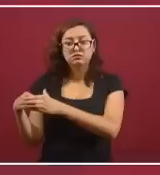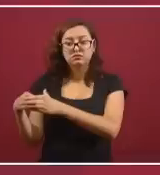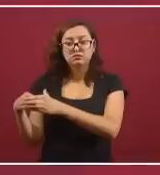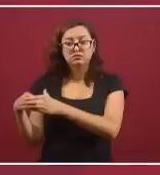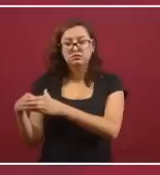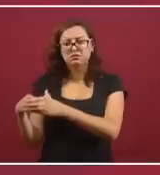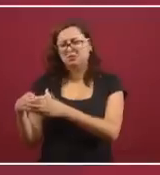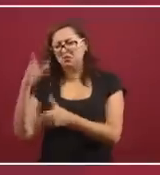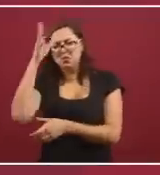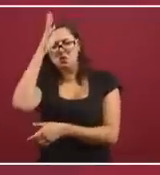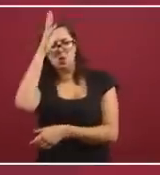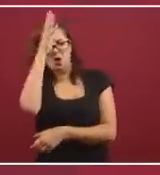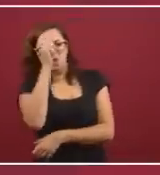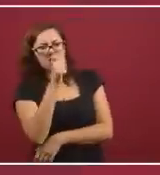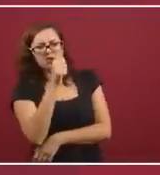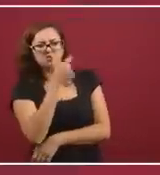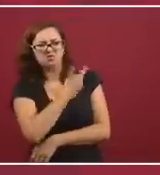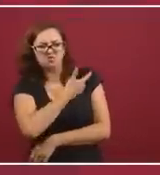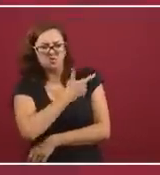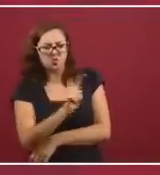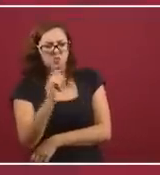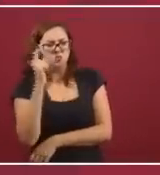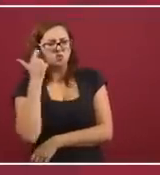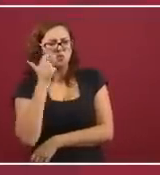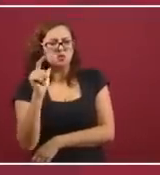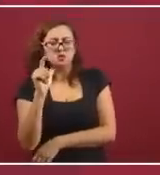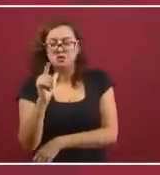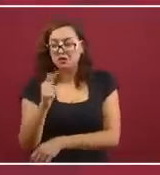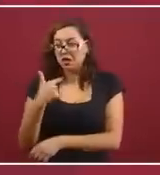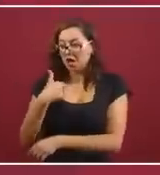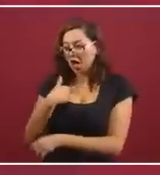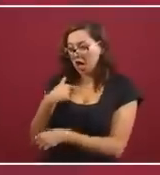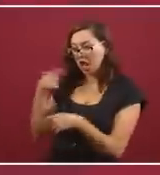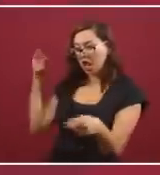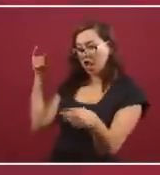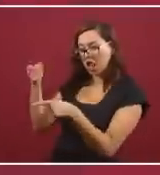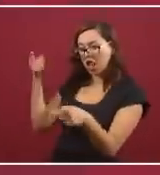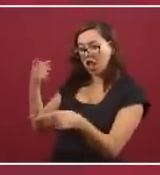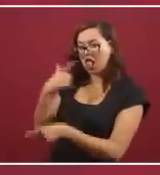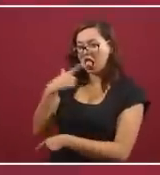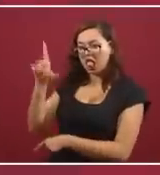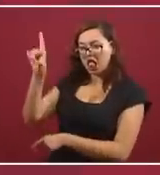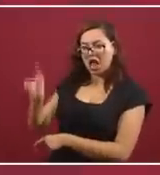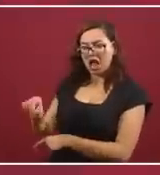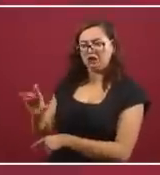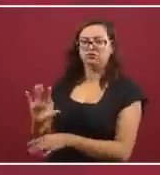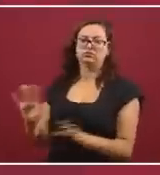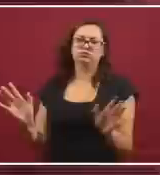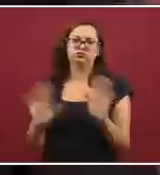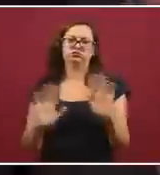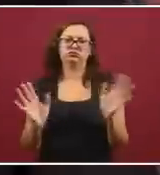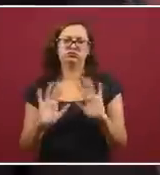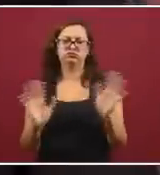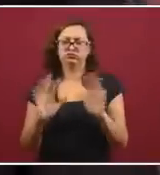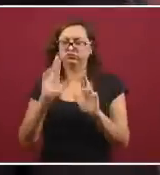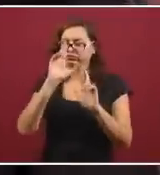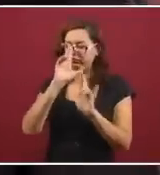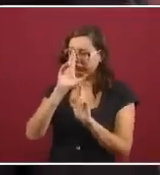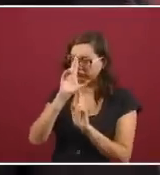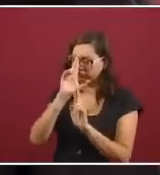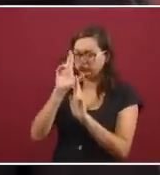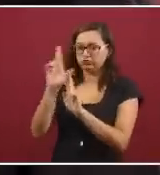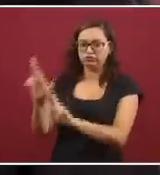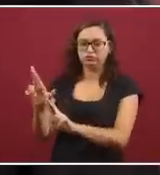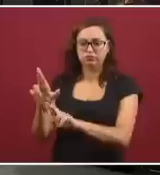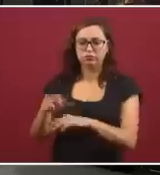no aceptan es la regla 2 respecto algunos están diciendo